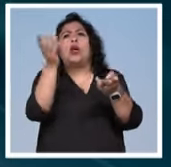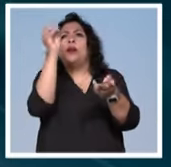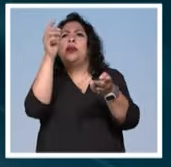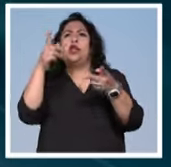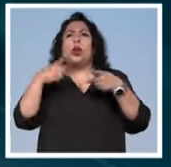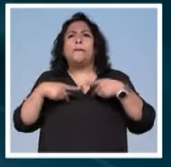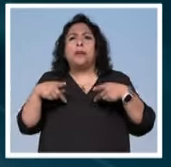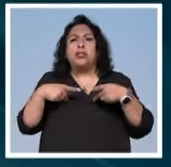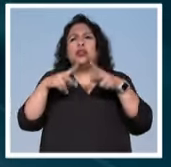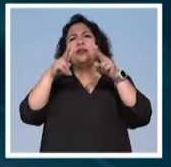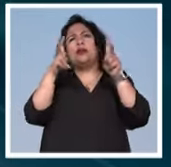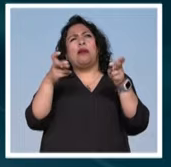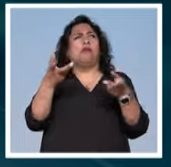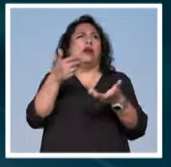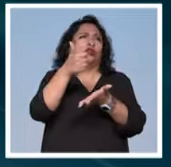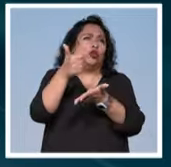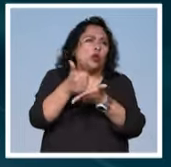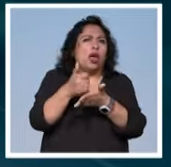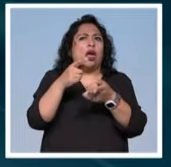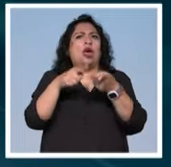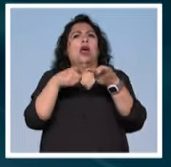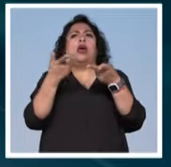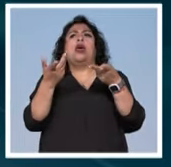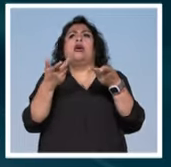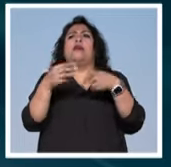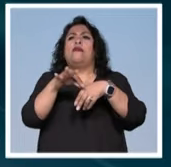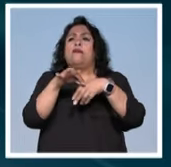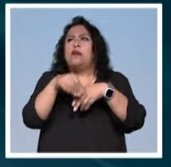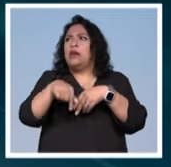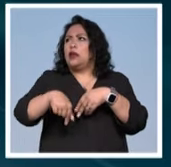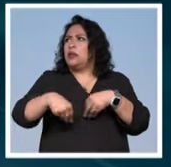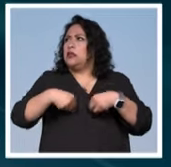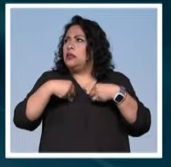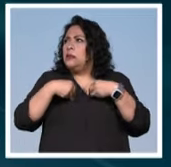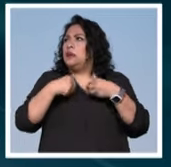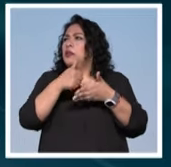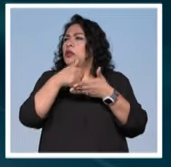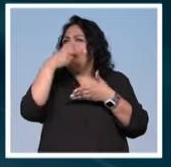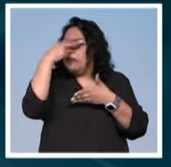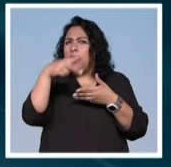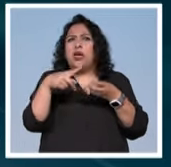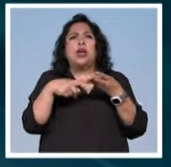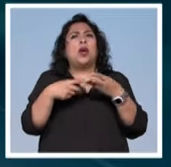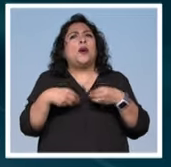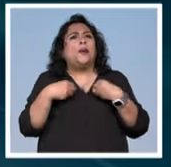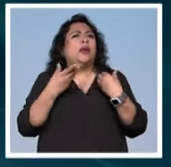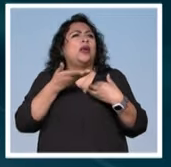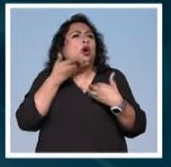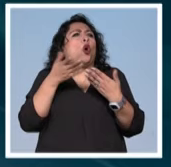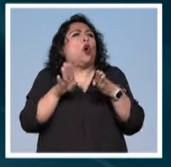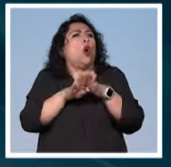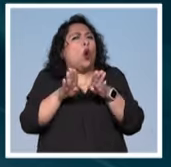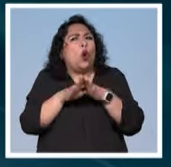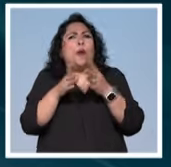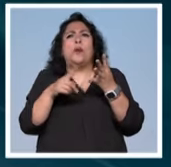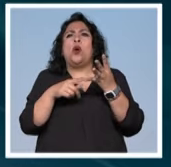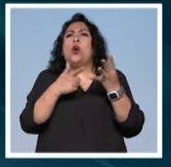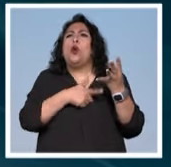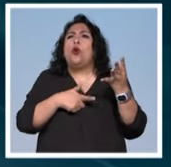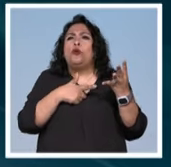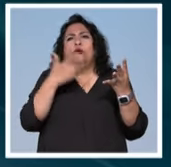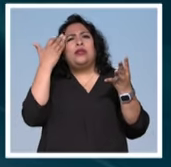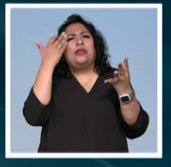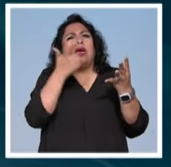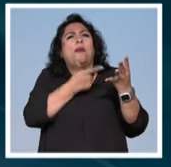personas sobre la ciudad sobre Cómo se vive en la Ciudad de México cómo pasamos la vida cotidiana Cómo disfrutamos de